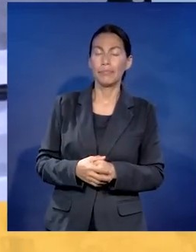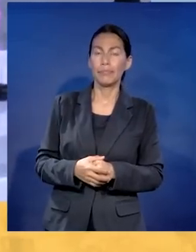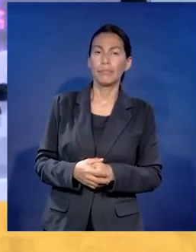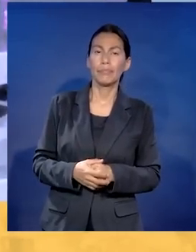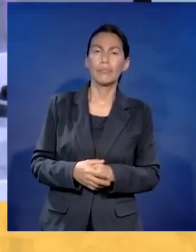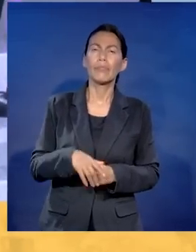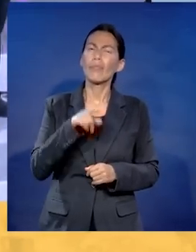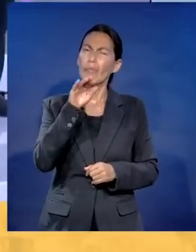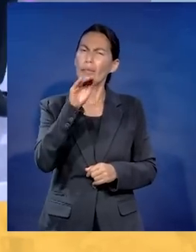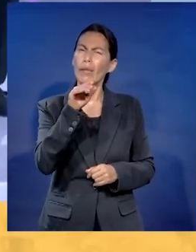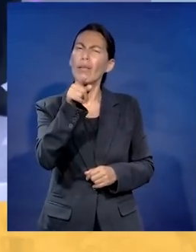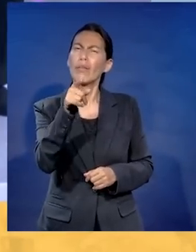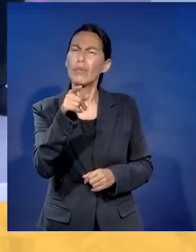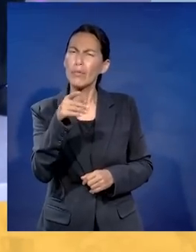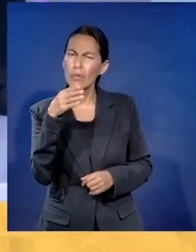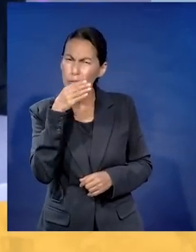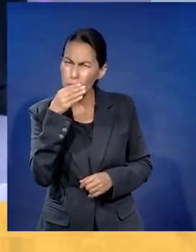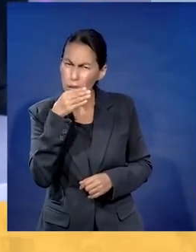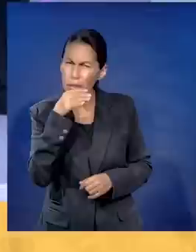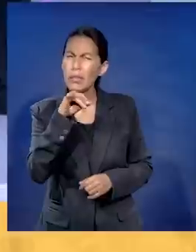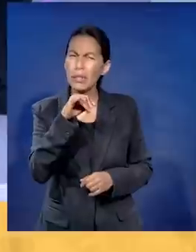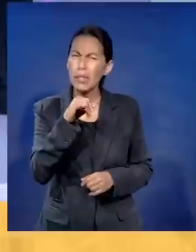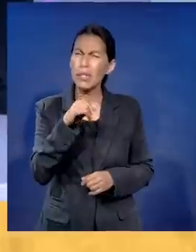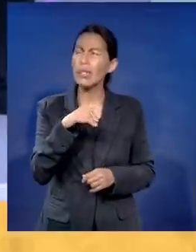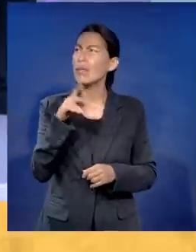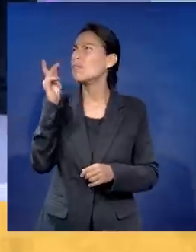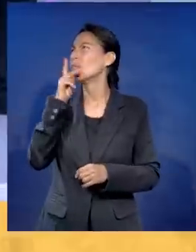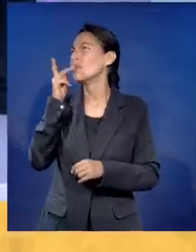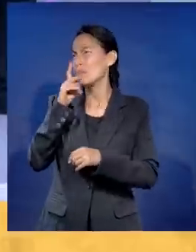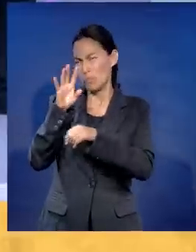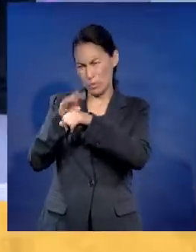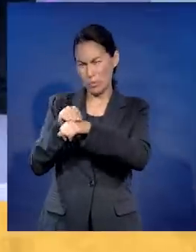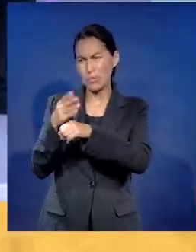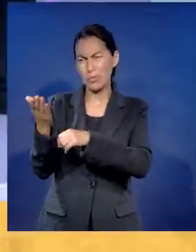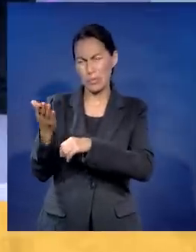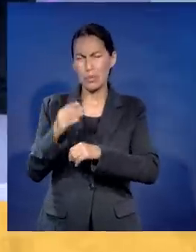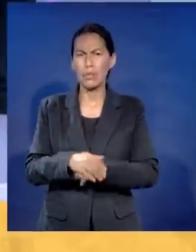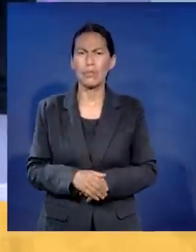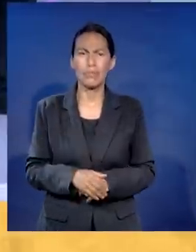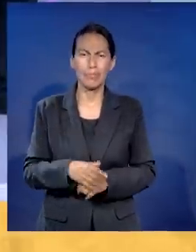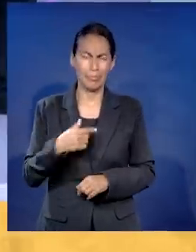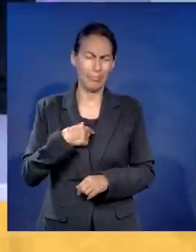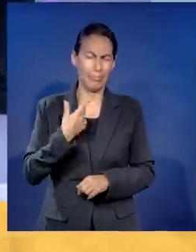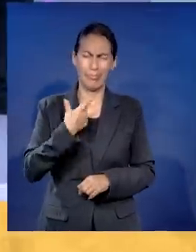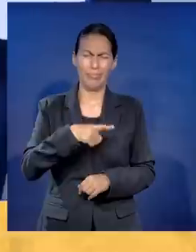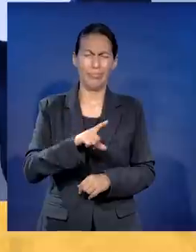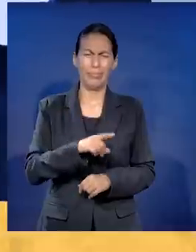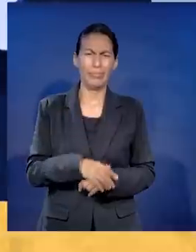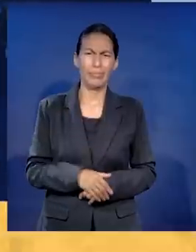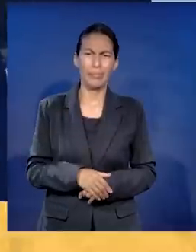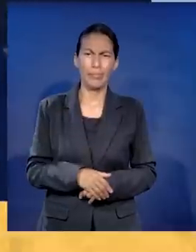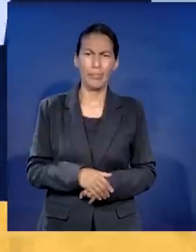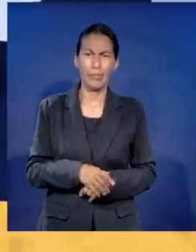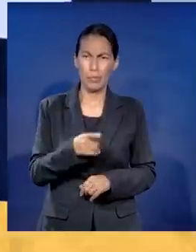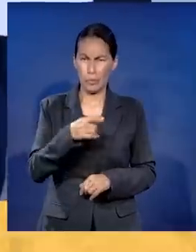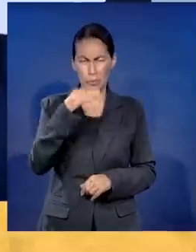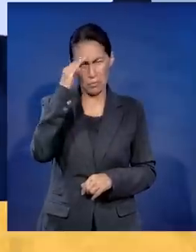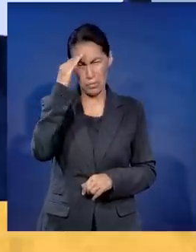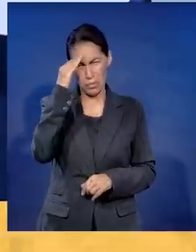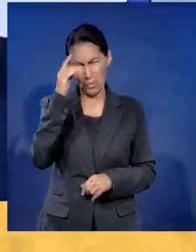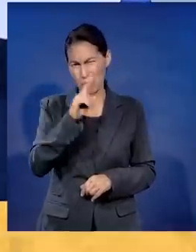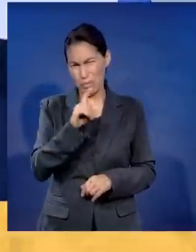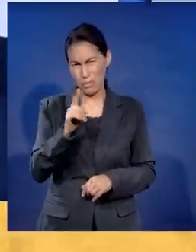decían Oye a poco Eres cristiano sí pídele permiso a tu pastor a mí no me gustaba que me dijeran eso porque lo que me estaban diciendo es